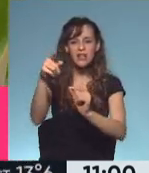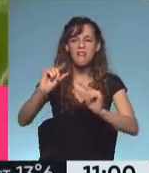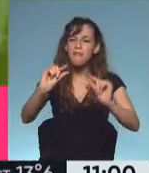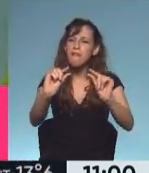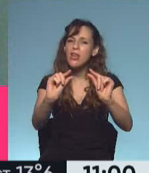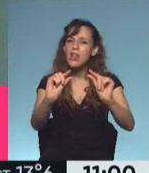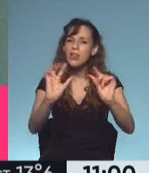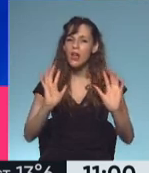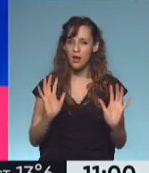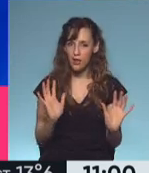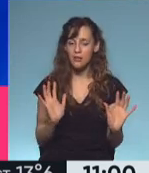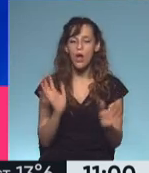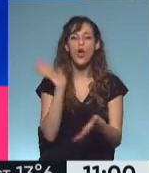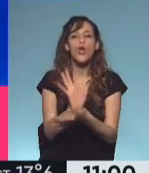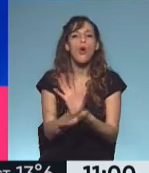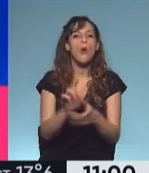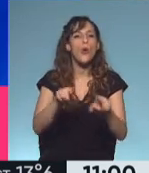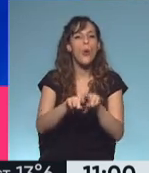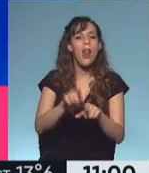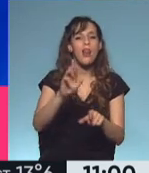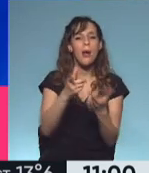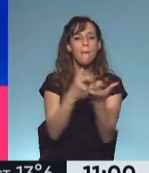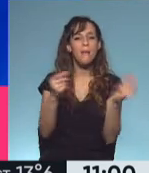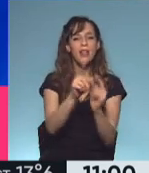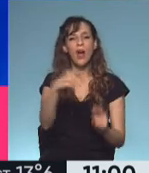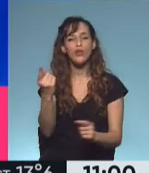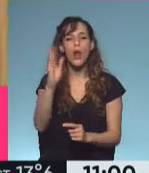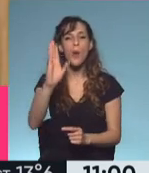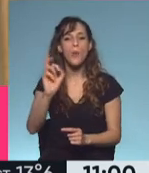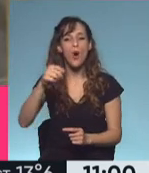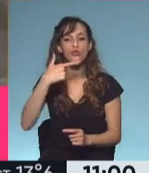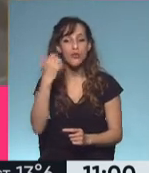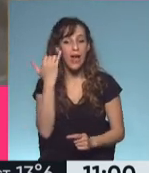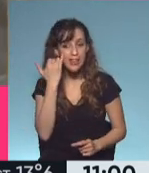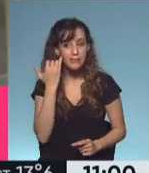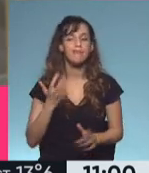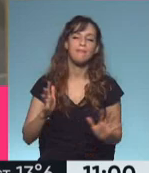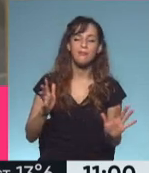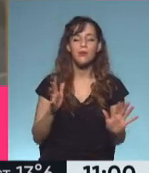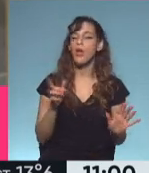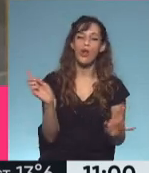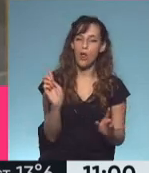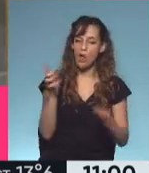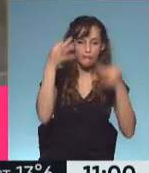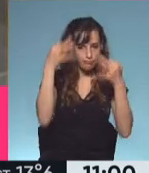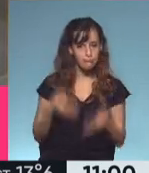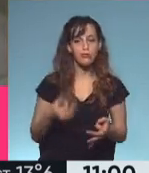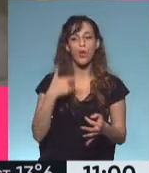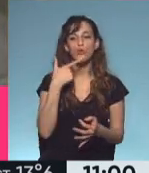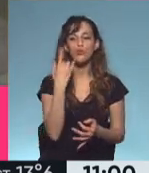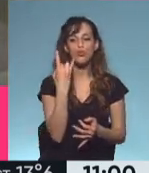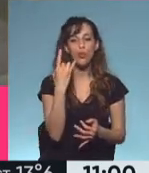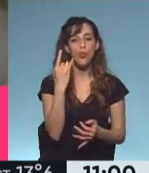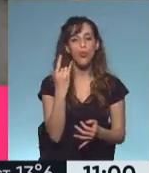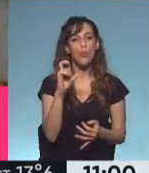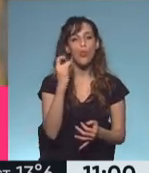rosa del desierto esto? Algo así, ¿o es porque suculenta? Siempre se, no, es una suculenta. Es sí, suculenta. Siempre se van a adaptar al espacio en el que están. Por